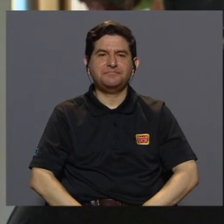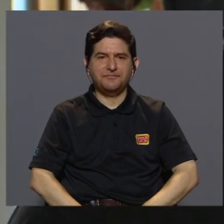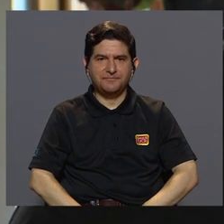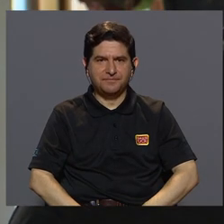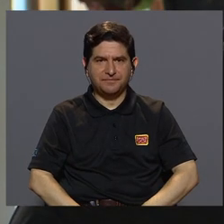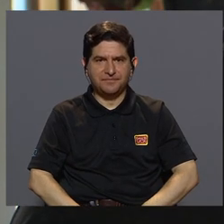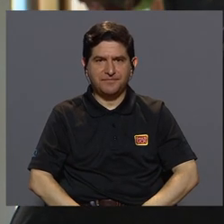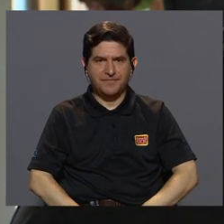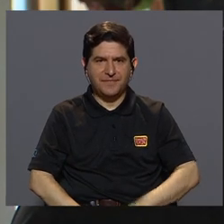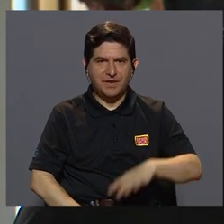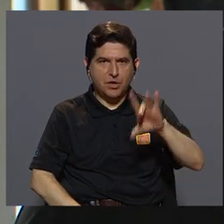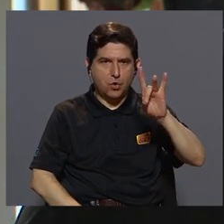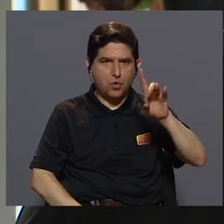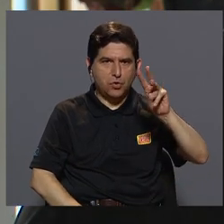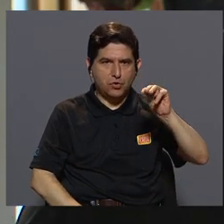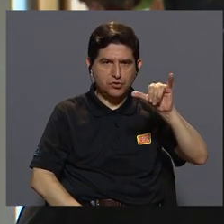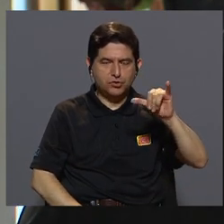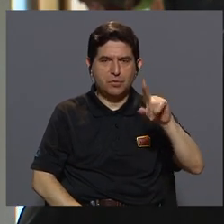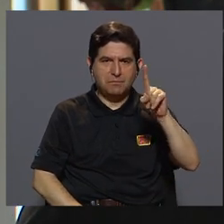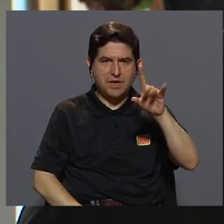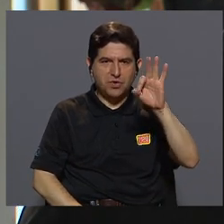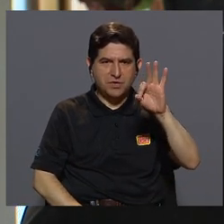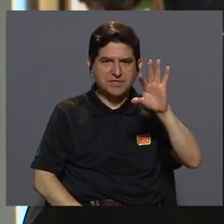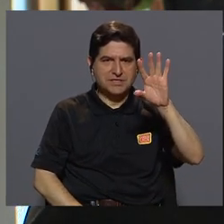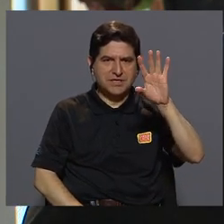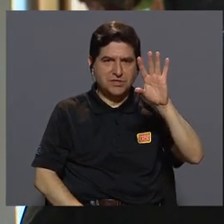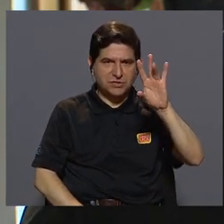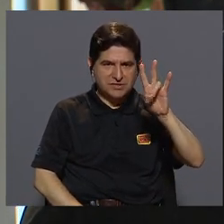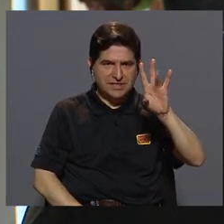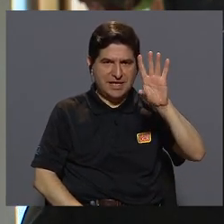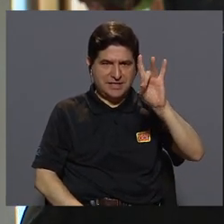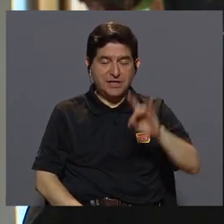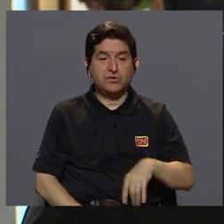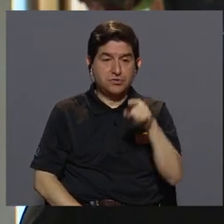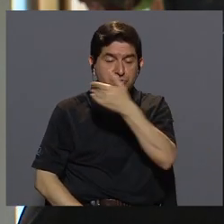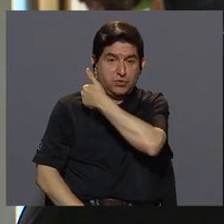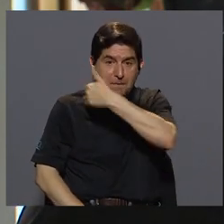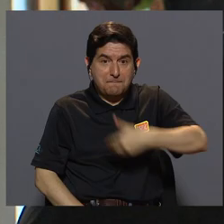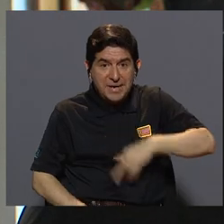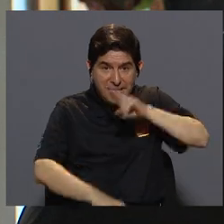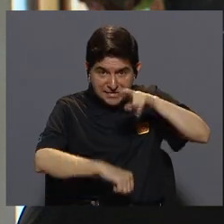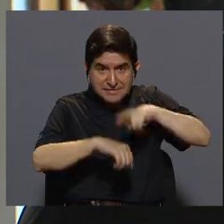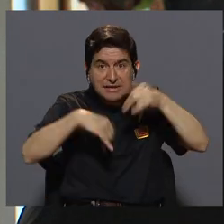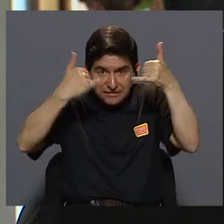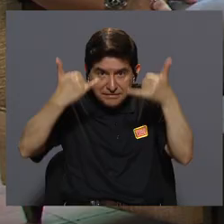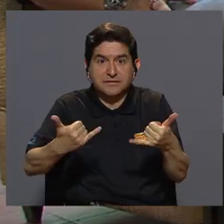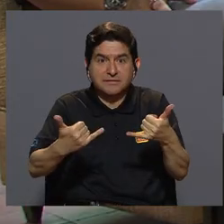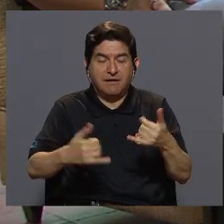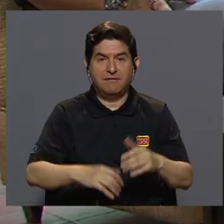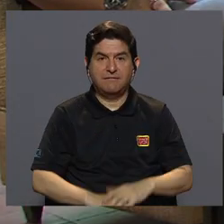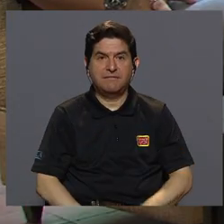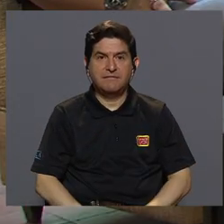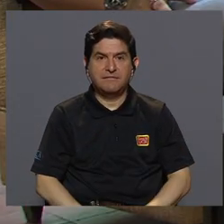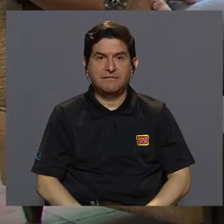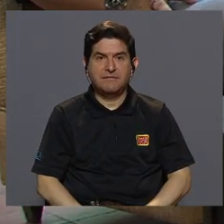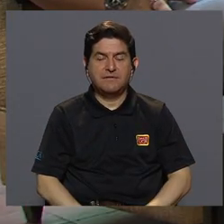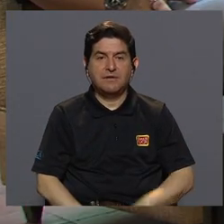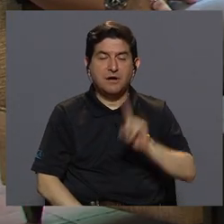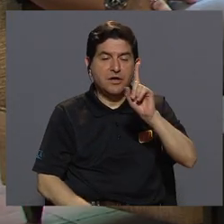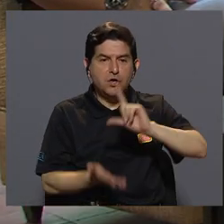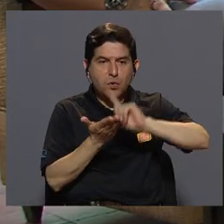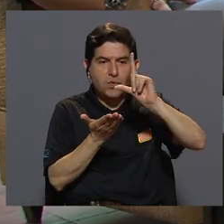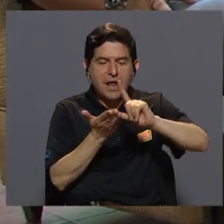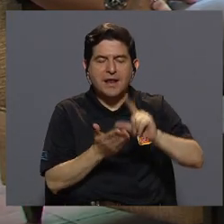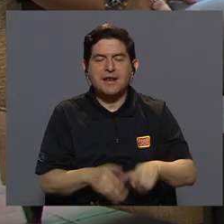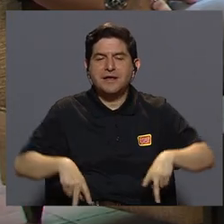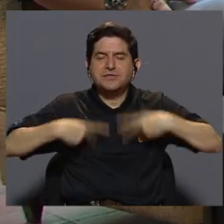Llega el 8 de mayo del 78 y don Rodrigo llega a la presidencia de la República y hay una lección